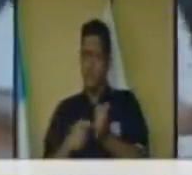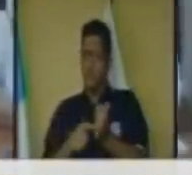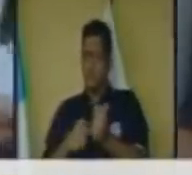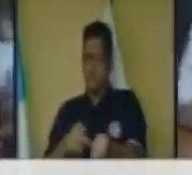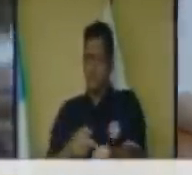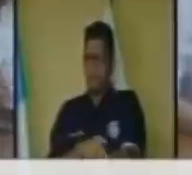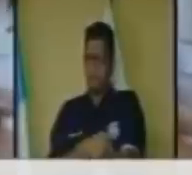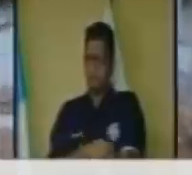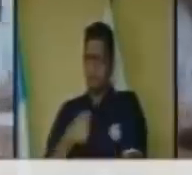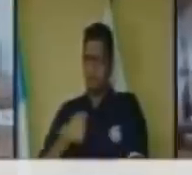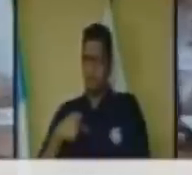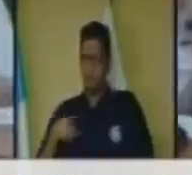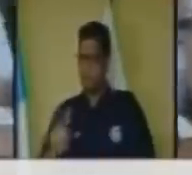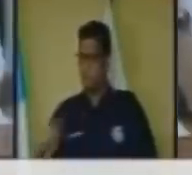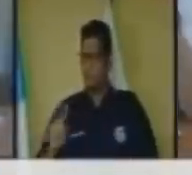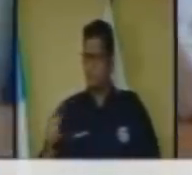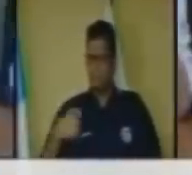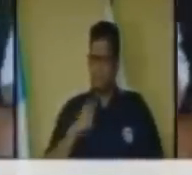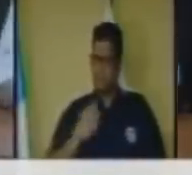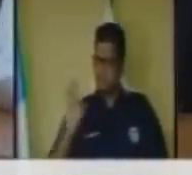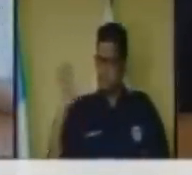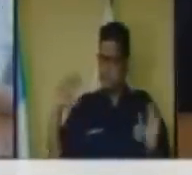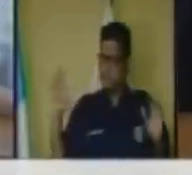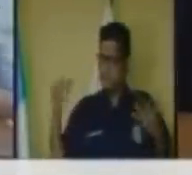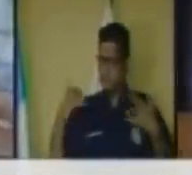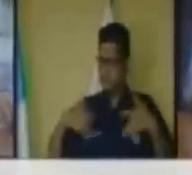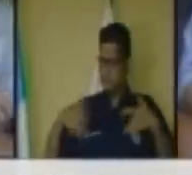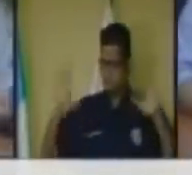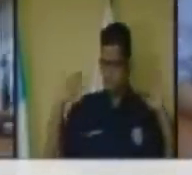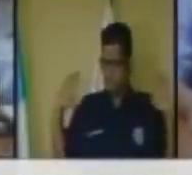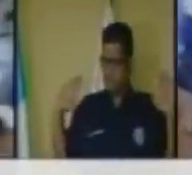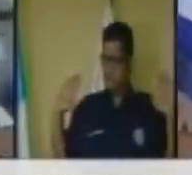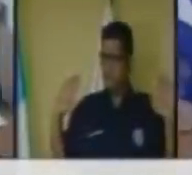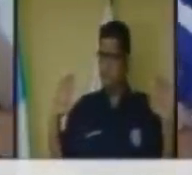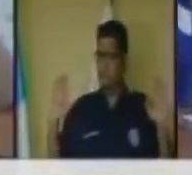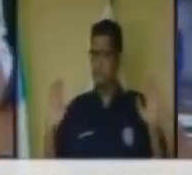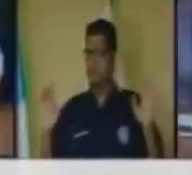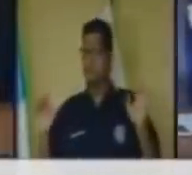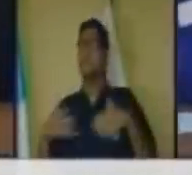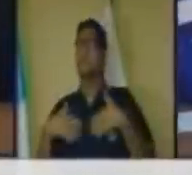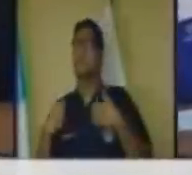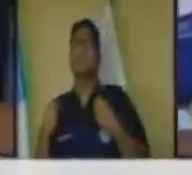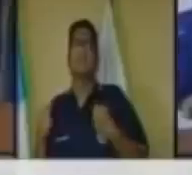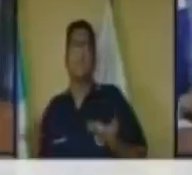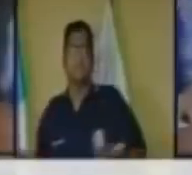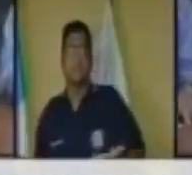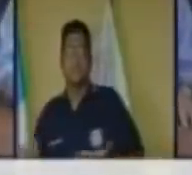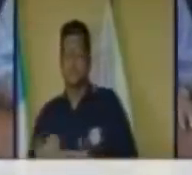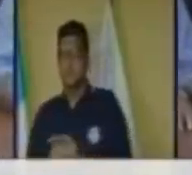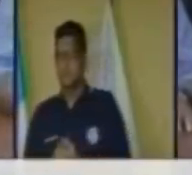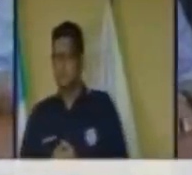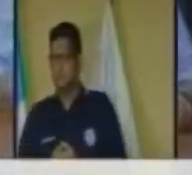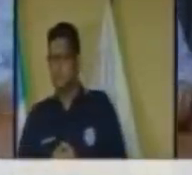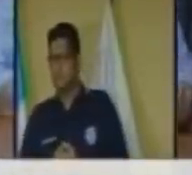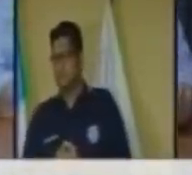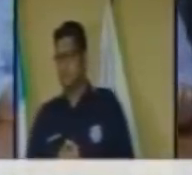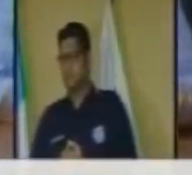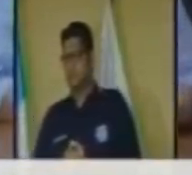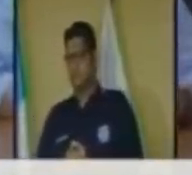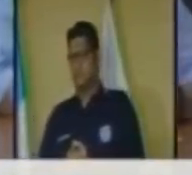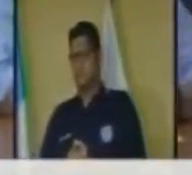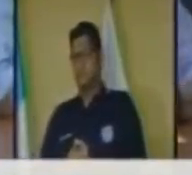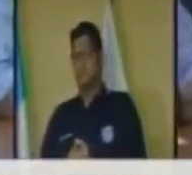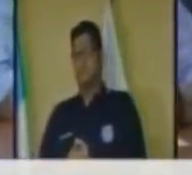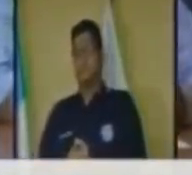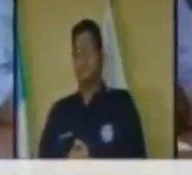alusión a una persona ayer, pero no sé si ya lograron consensuar con esa persona, porque en redes sociales estaba circulando el nombre de otra persona.